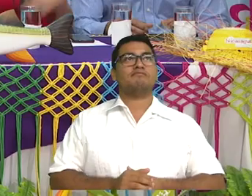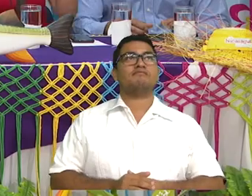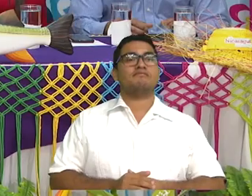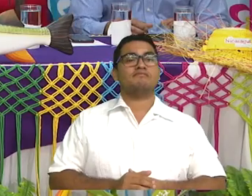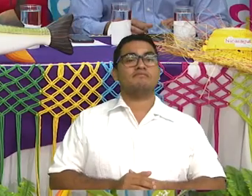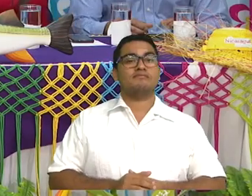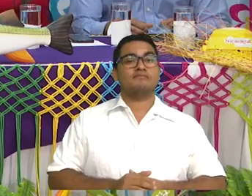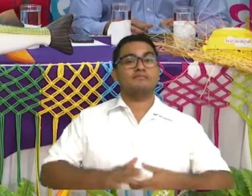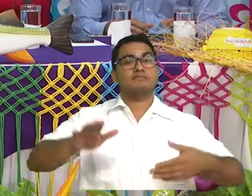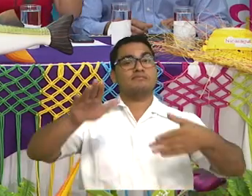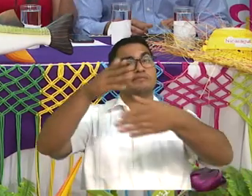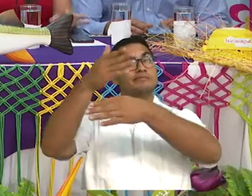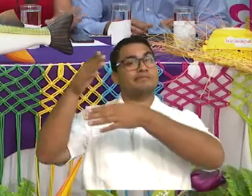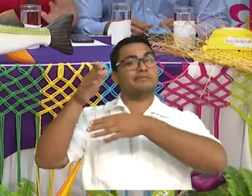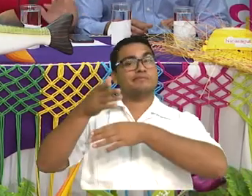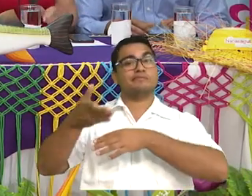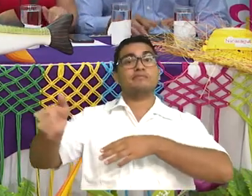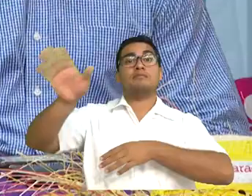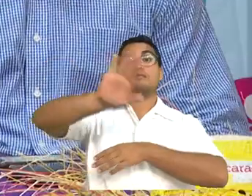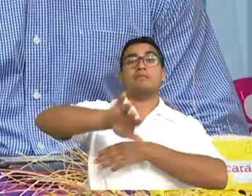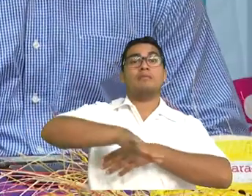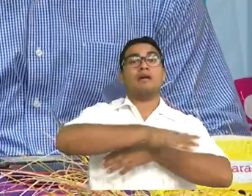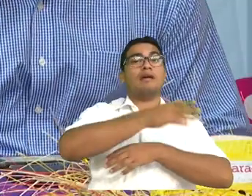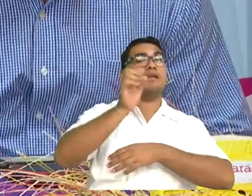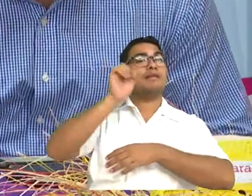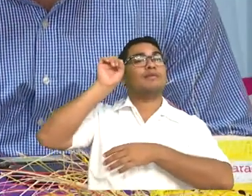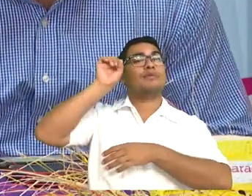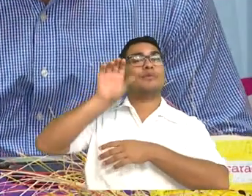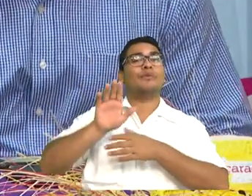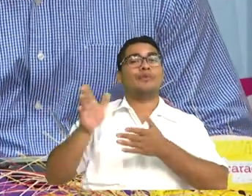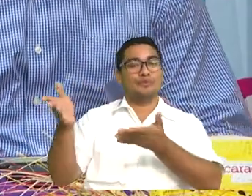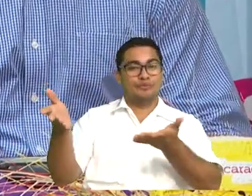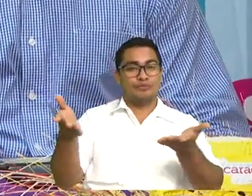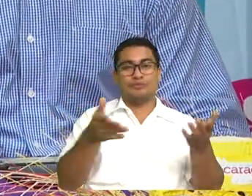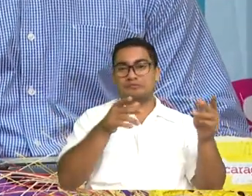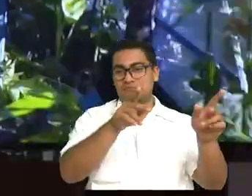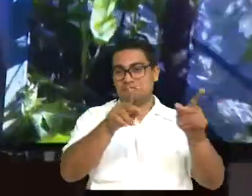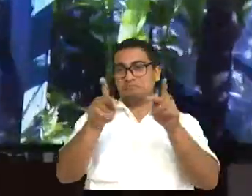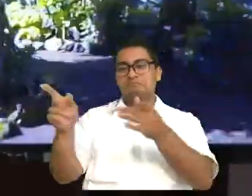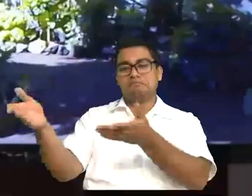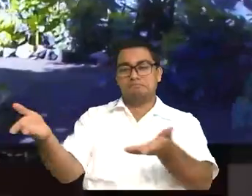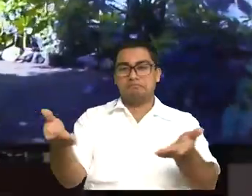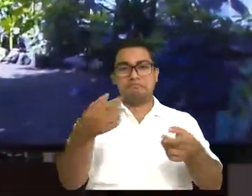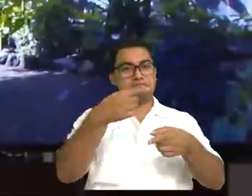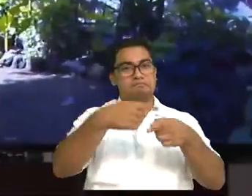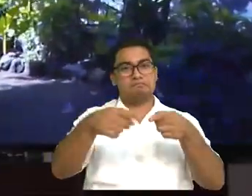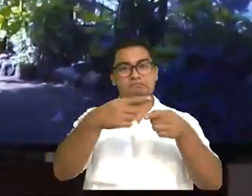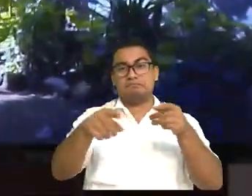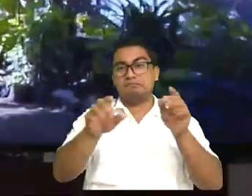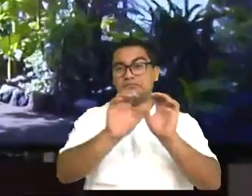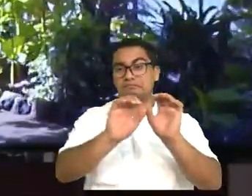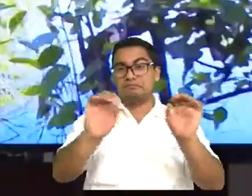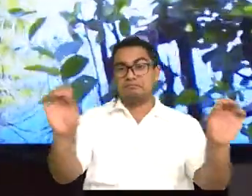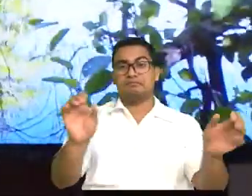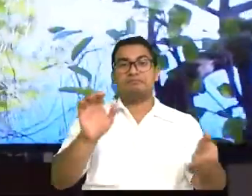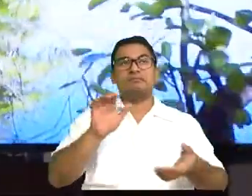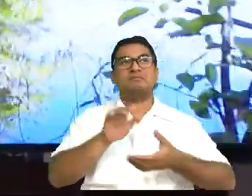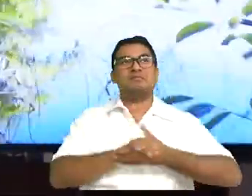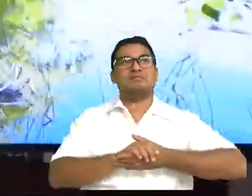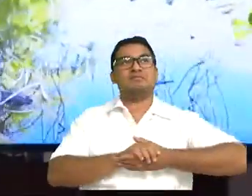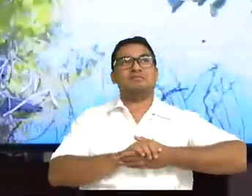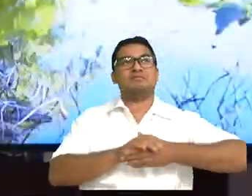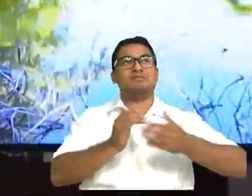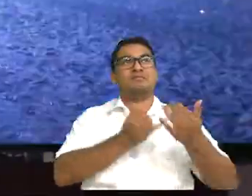Los centros turísticos de Nicaragua están listos para atender a la población de manera gratuita con una amplia agenda playera. Desde el